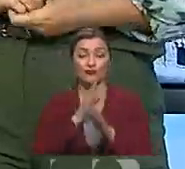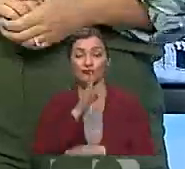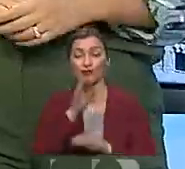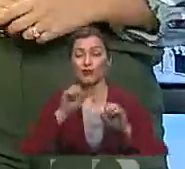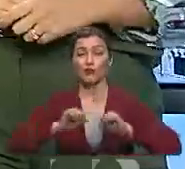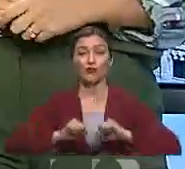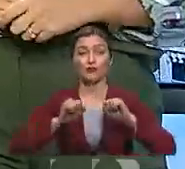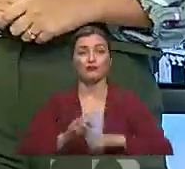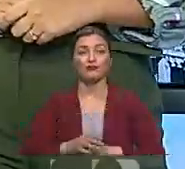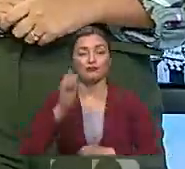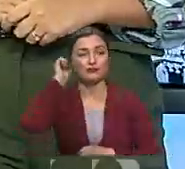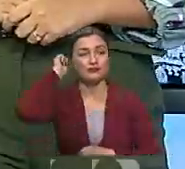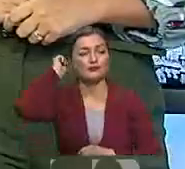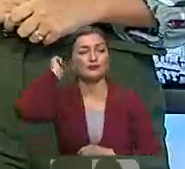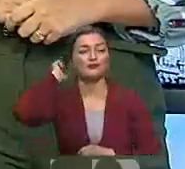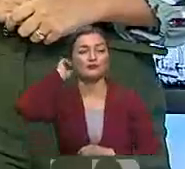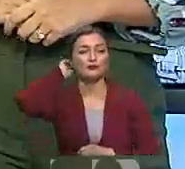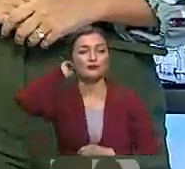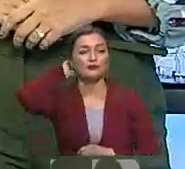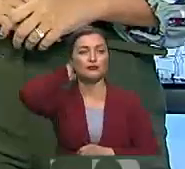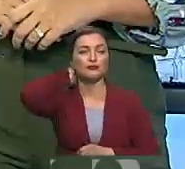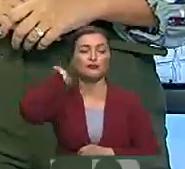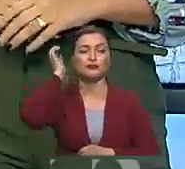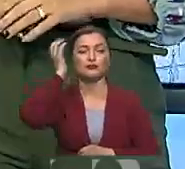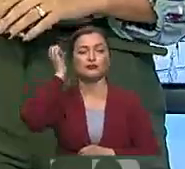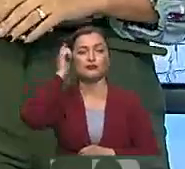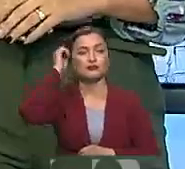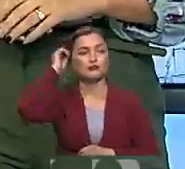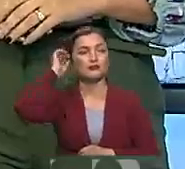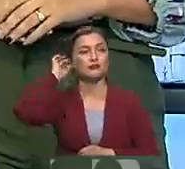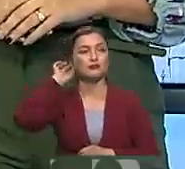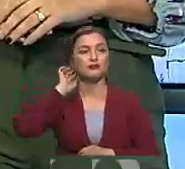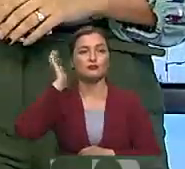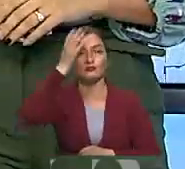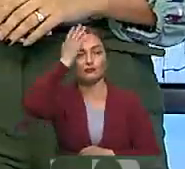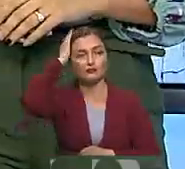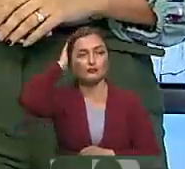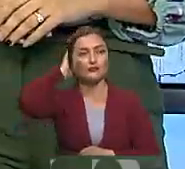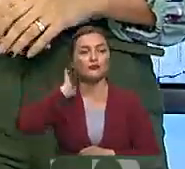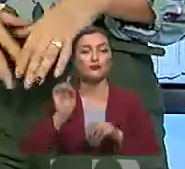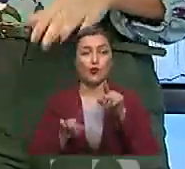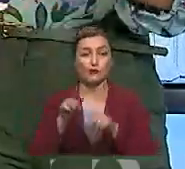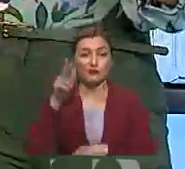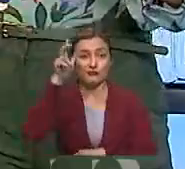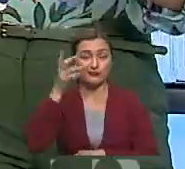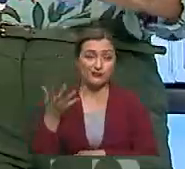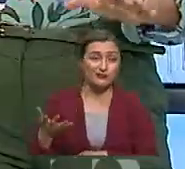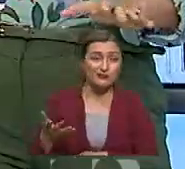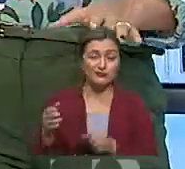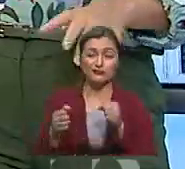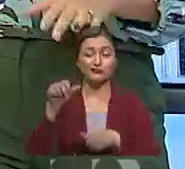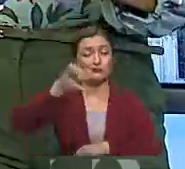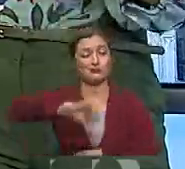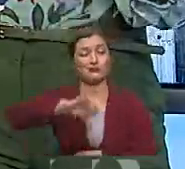que podemos romper con aquellos paradigmas o quizás con eso que creemos que está establecido, ¿no? Que no somos buenas